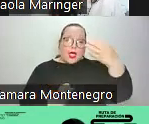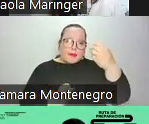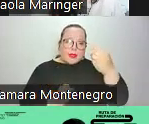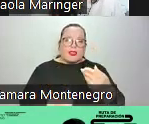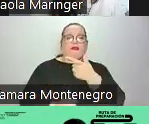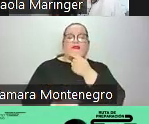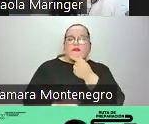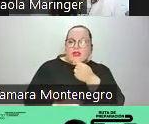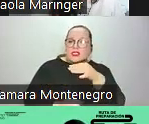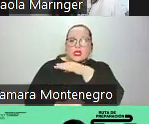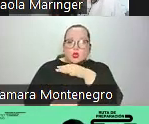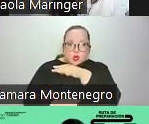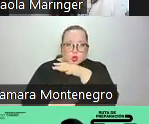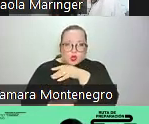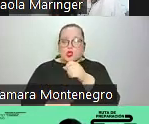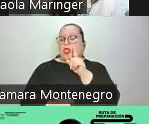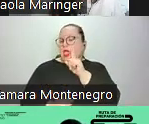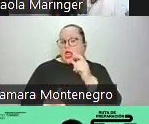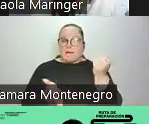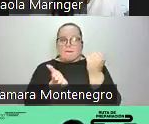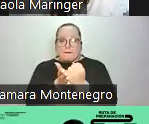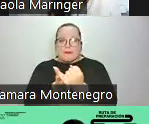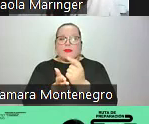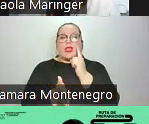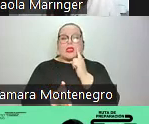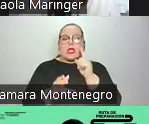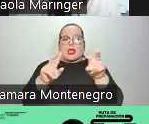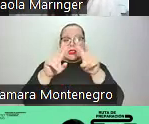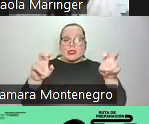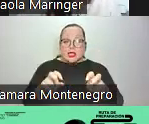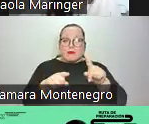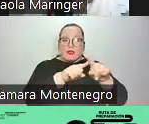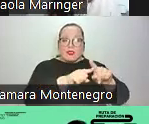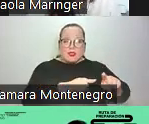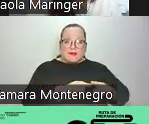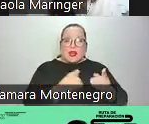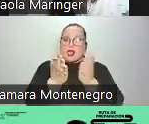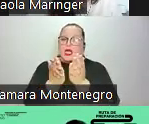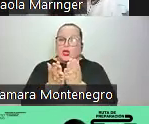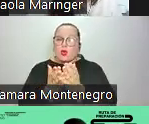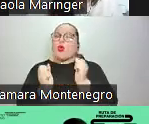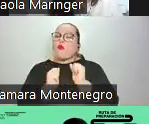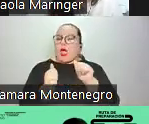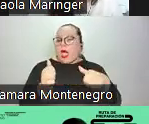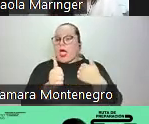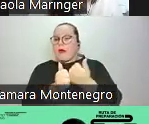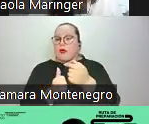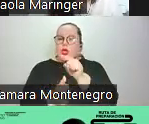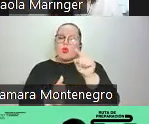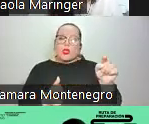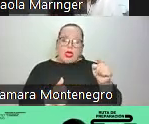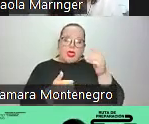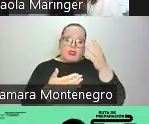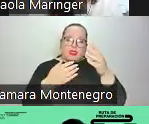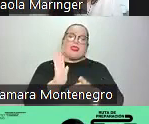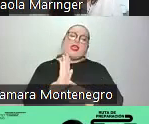uso, personalizado y certificado. Además, encontrarás temáticas extensas y diversas en el área de estudio que pueden apoyarte a continuar desarrollando estas